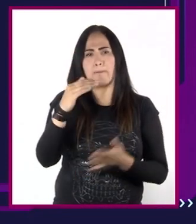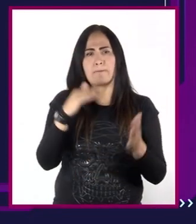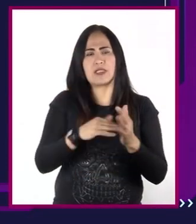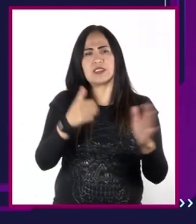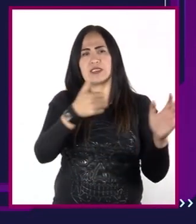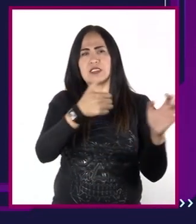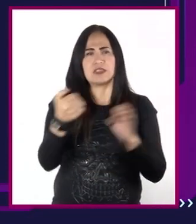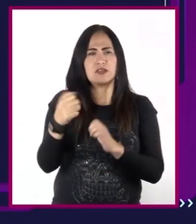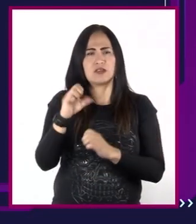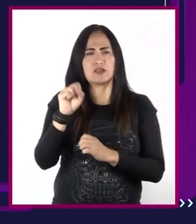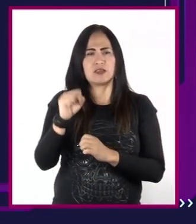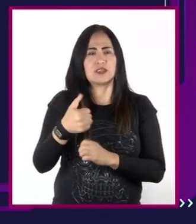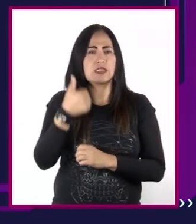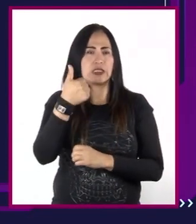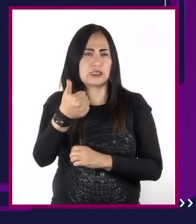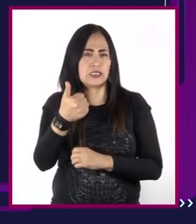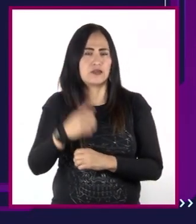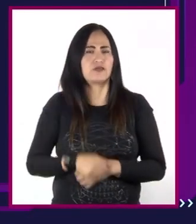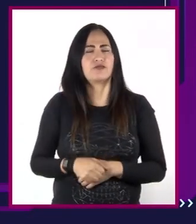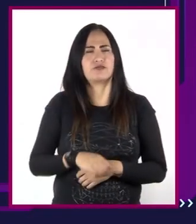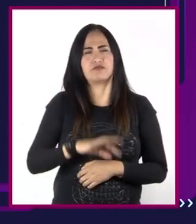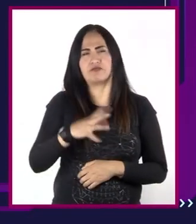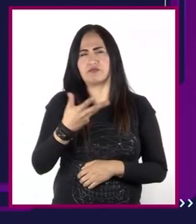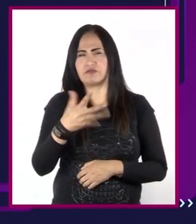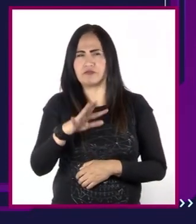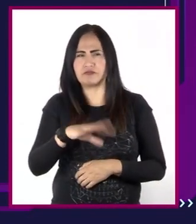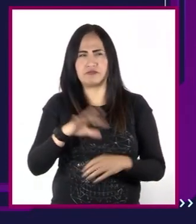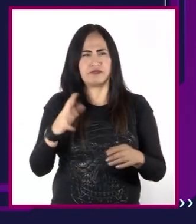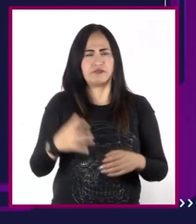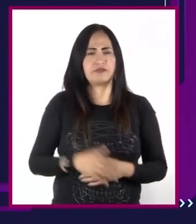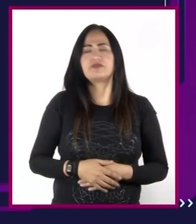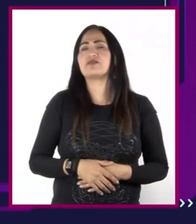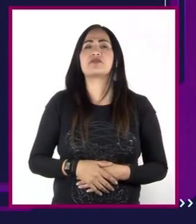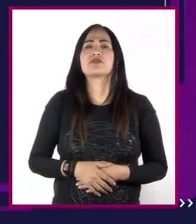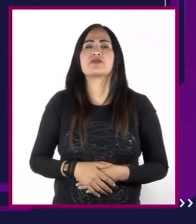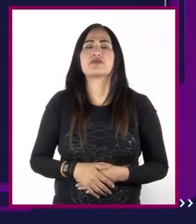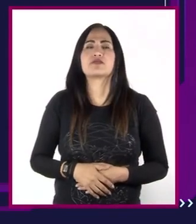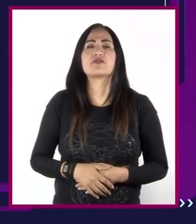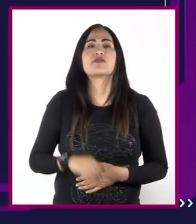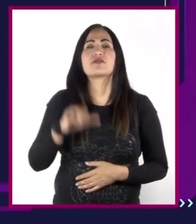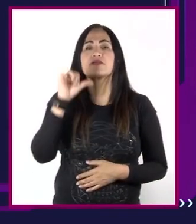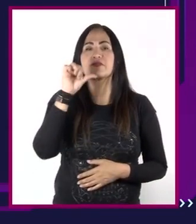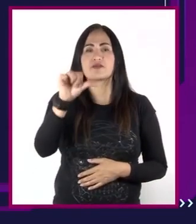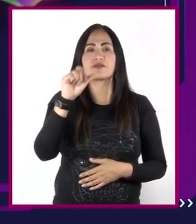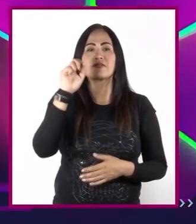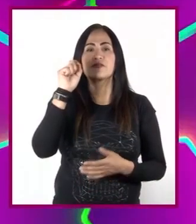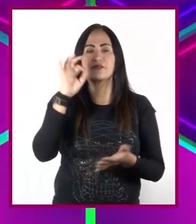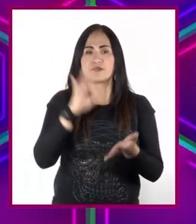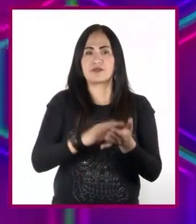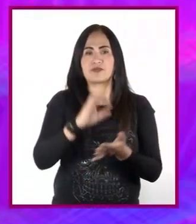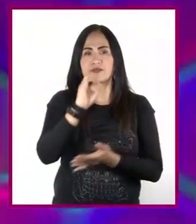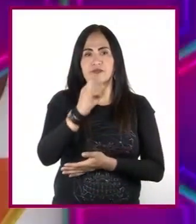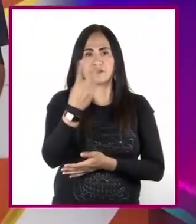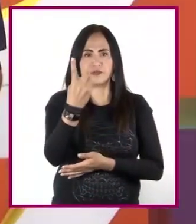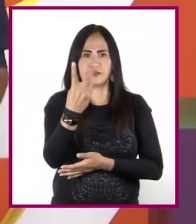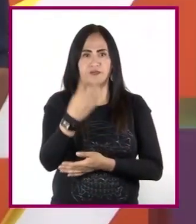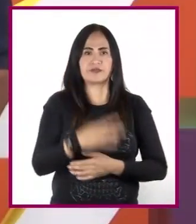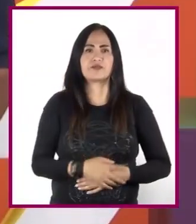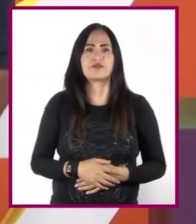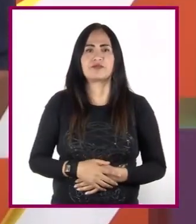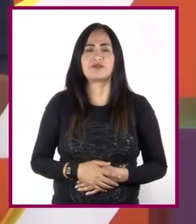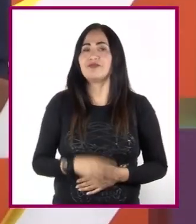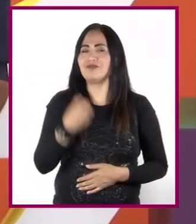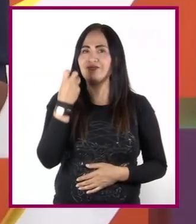16.1666 periódico. Redondeando este resultado, la media sería igual a 16.2. En